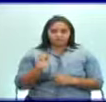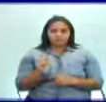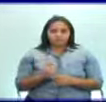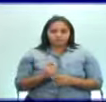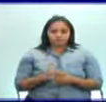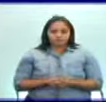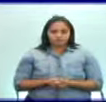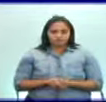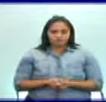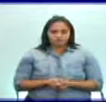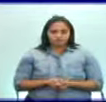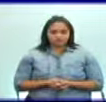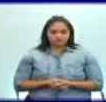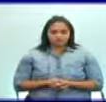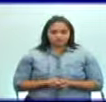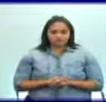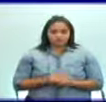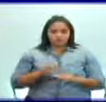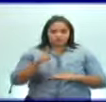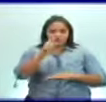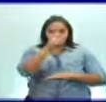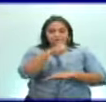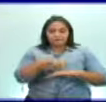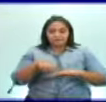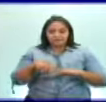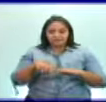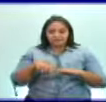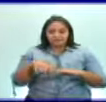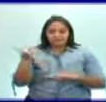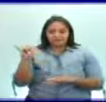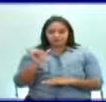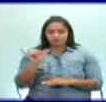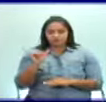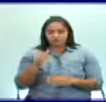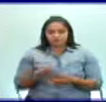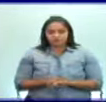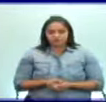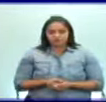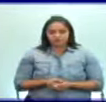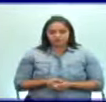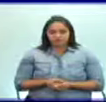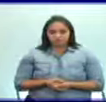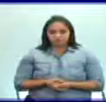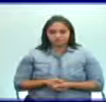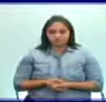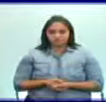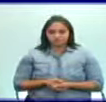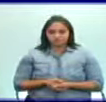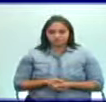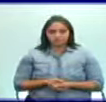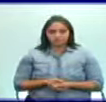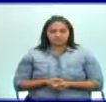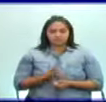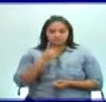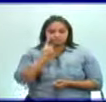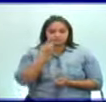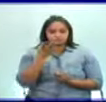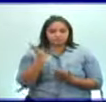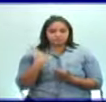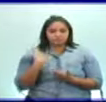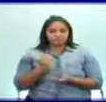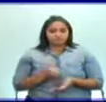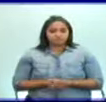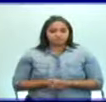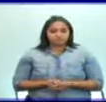con desplazamiento en el eje Y. Ya habíamos visto ahora mismo en el eje X, ¿verdad? Hacia la izquierda, hacia la derecha, en el eje X. Ahora vamos a verla en el eje Y.